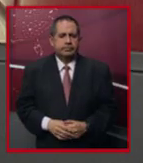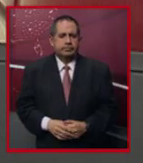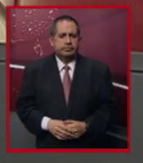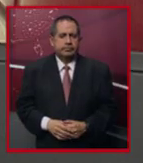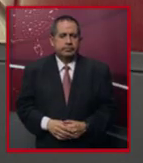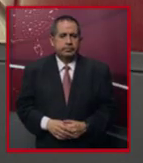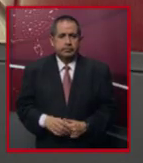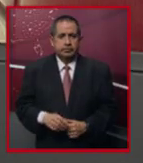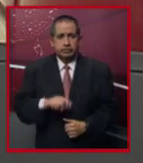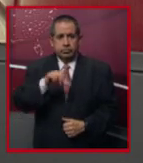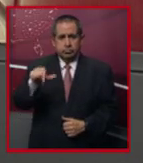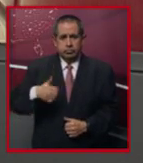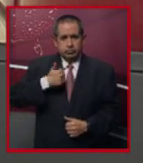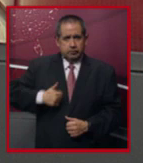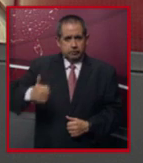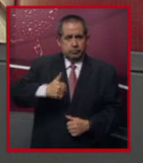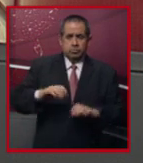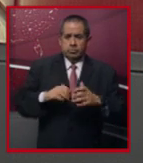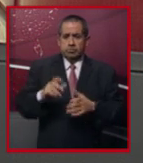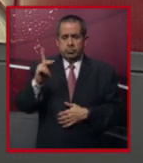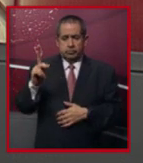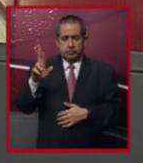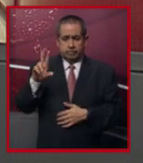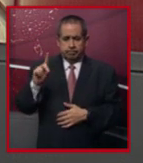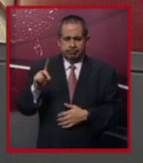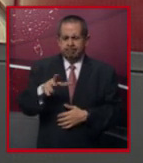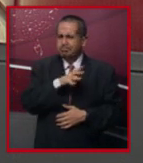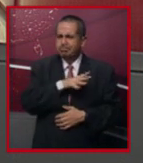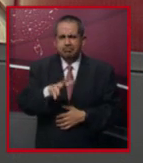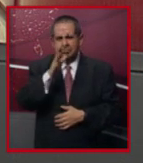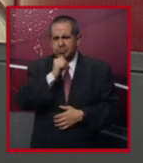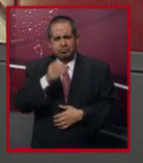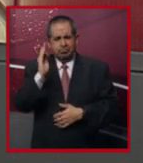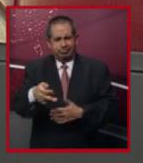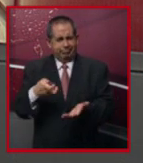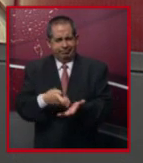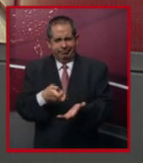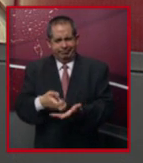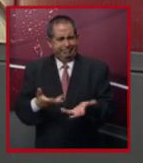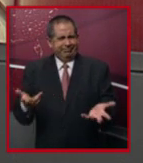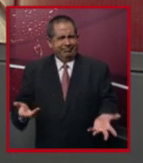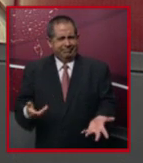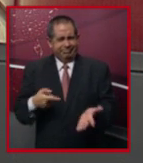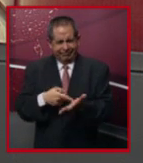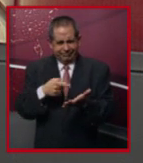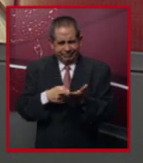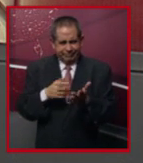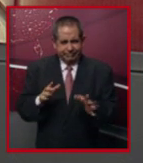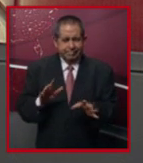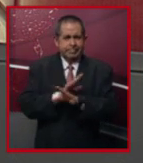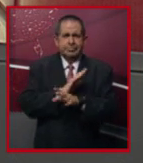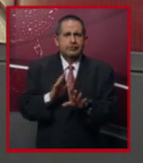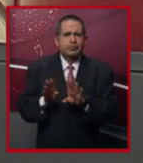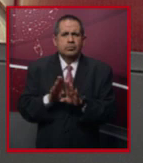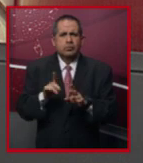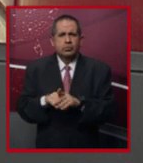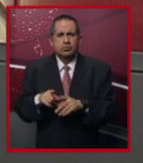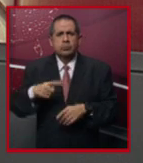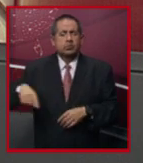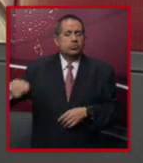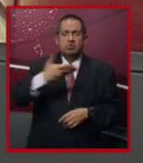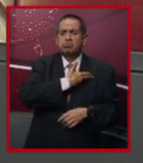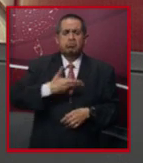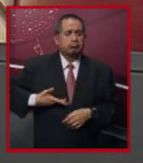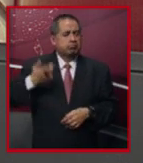También en los posicionamientos el PRD calificó de inaceptable este dictamen al considerar que la reforma responde a la presión social del